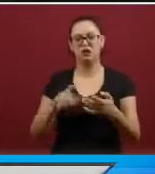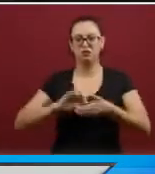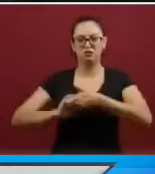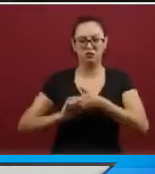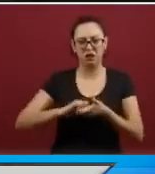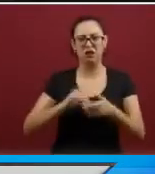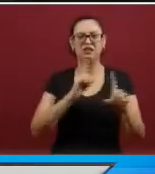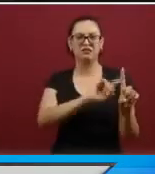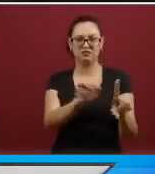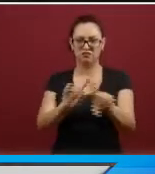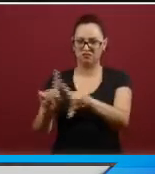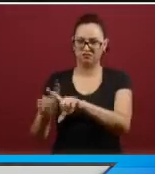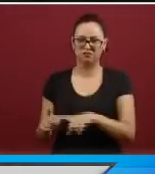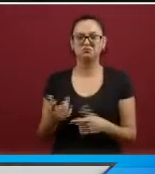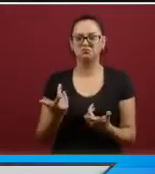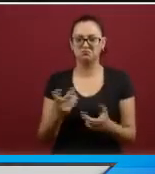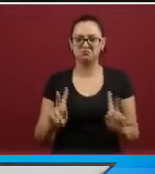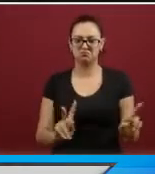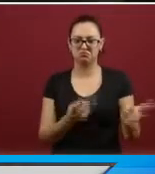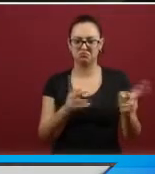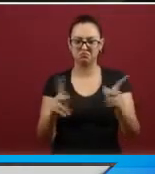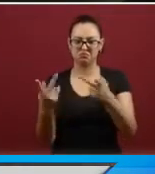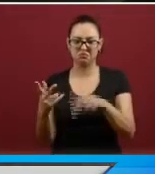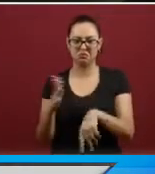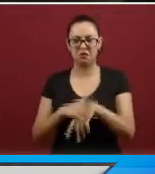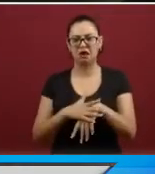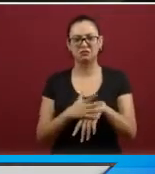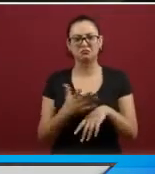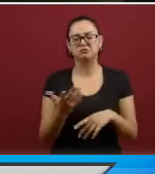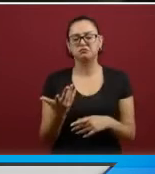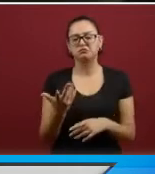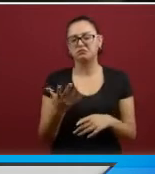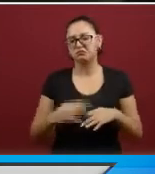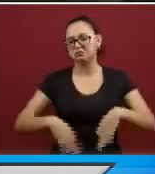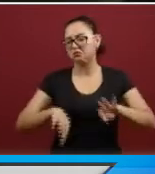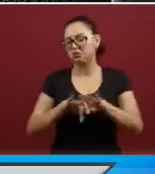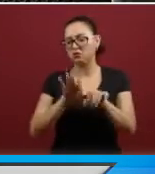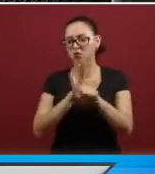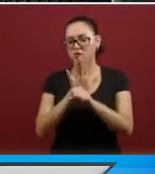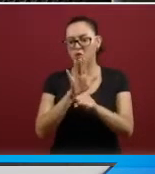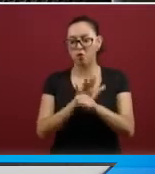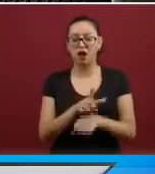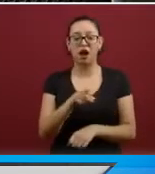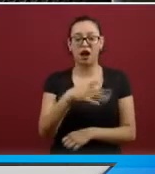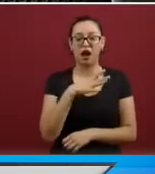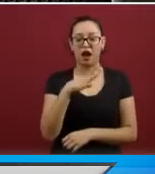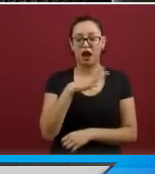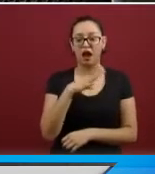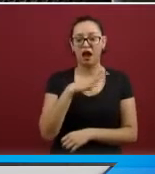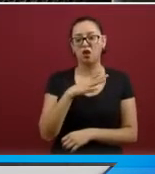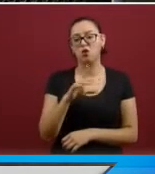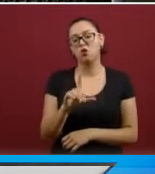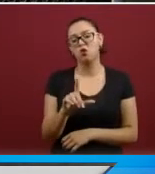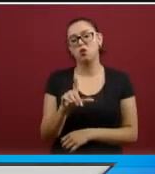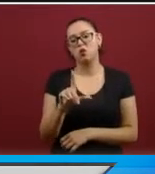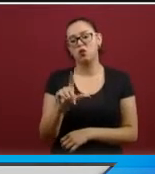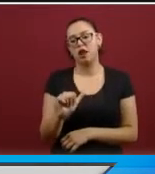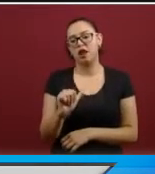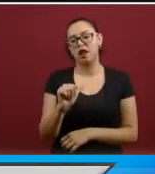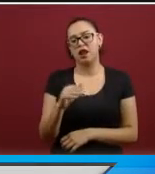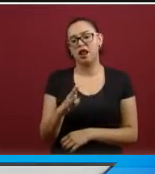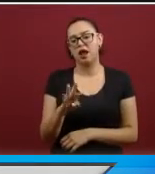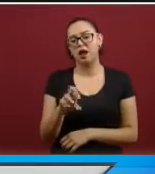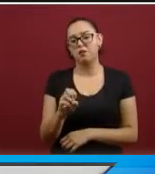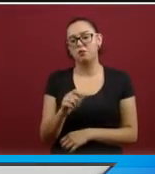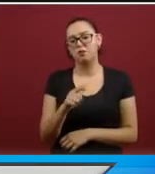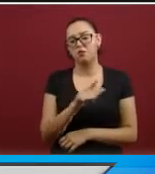Subasta de autos. Se realizará la primera subasta este domingo 26 de mayo a partir de las 12 del día en Los Pinos. Los recursos serán destinados